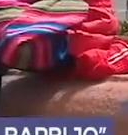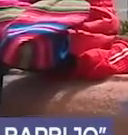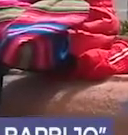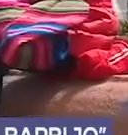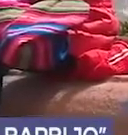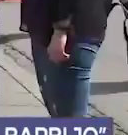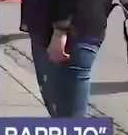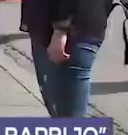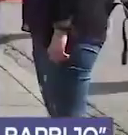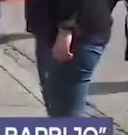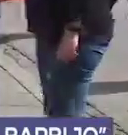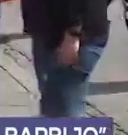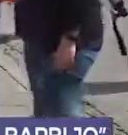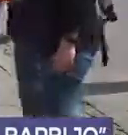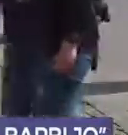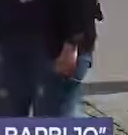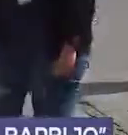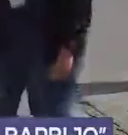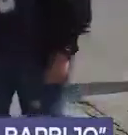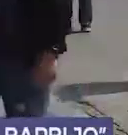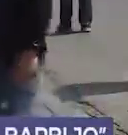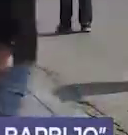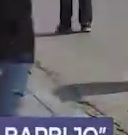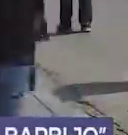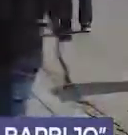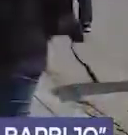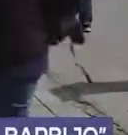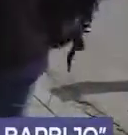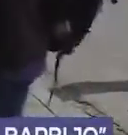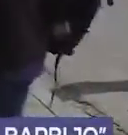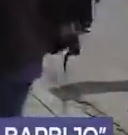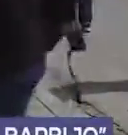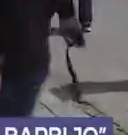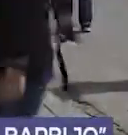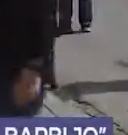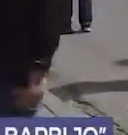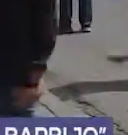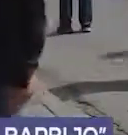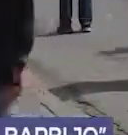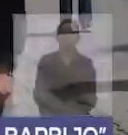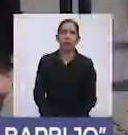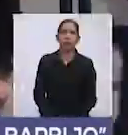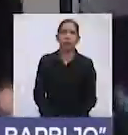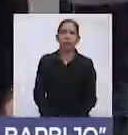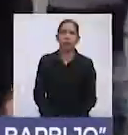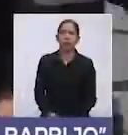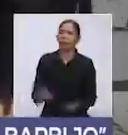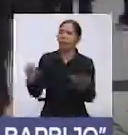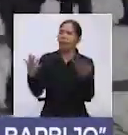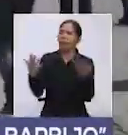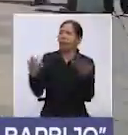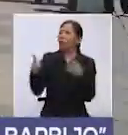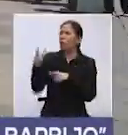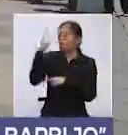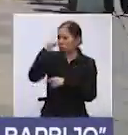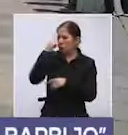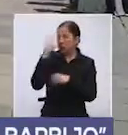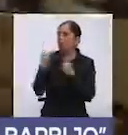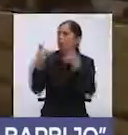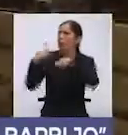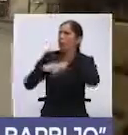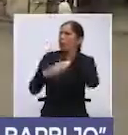los índices, entonces, si se refiere a eso, a la cantidad de casos semanal, ¿no es cierto? A eso se